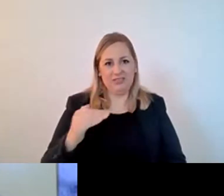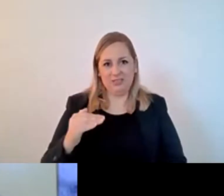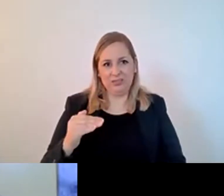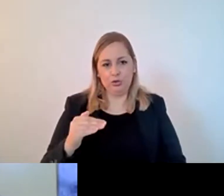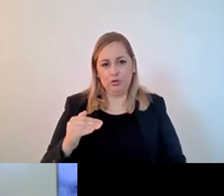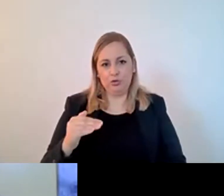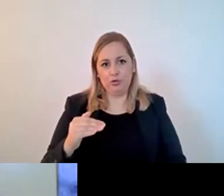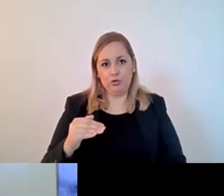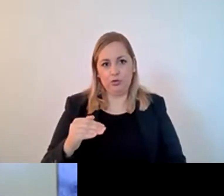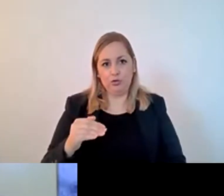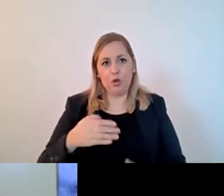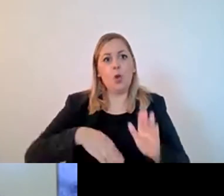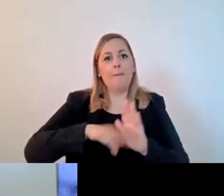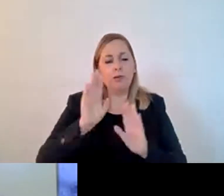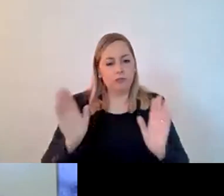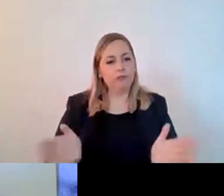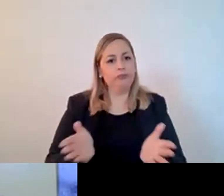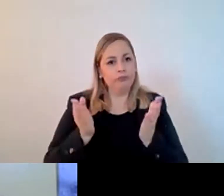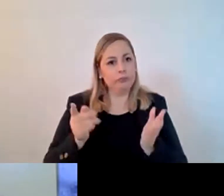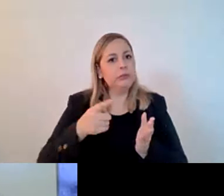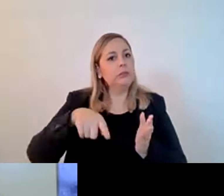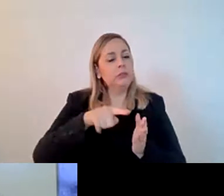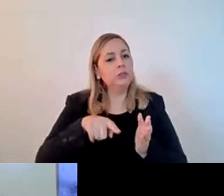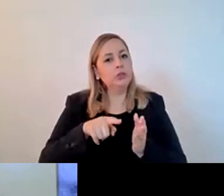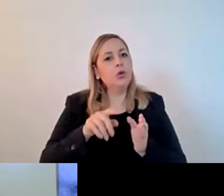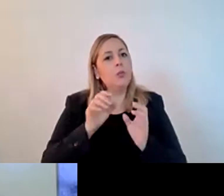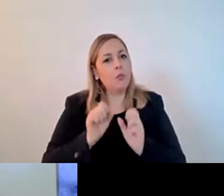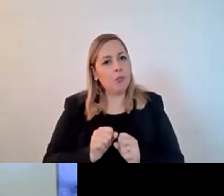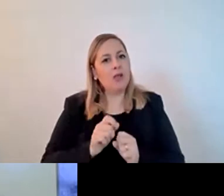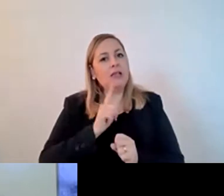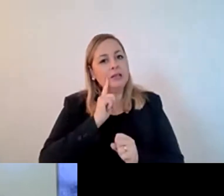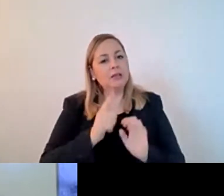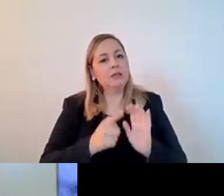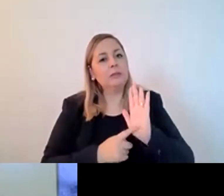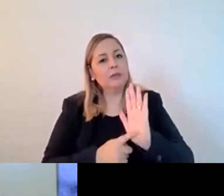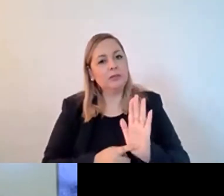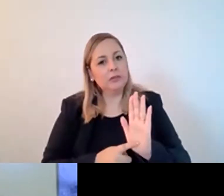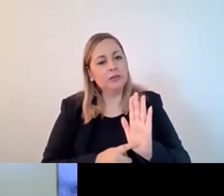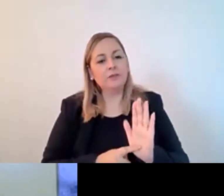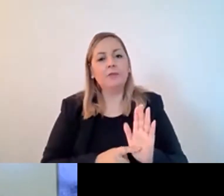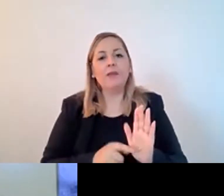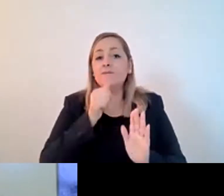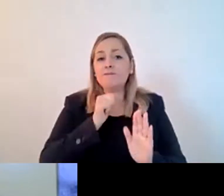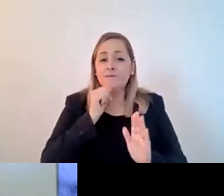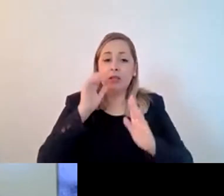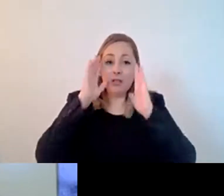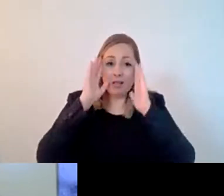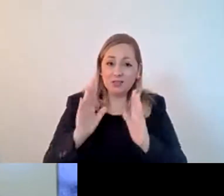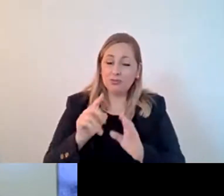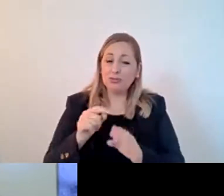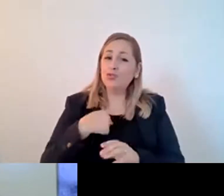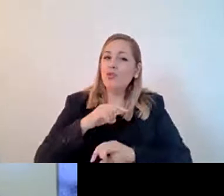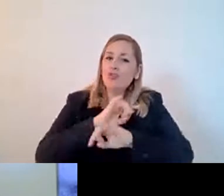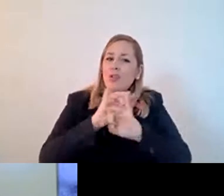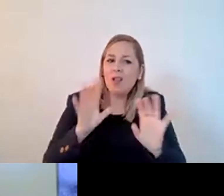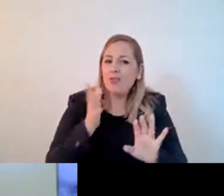promedio y con mayor énfasis, por supuesto, aquellos que podían estar presentando déficit atencional. No me queda claro si